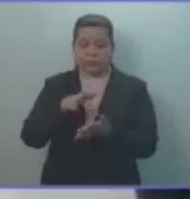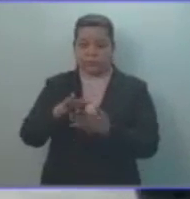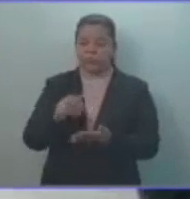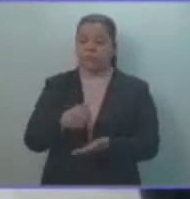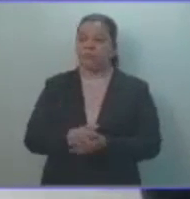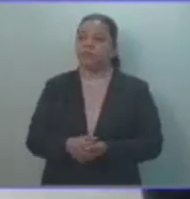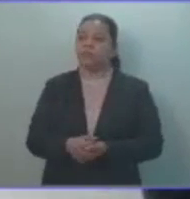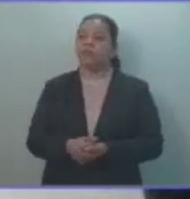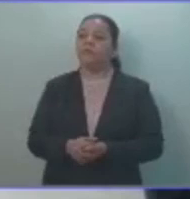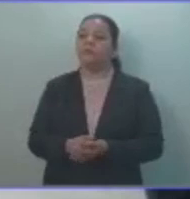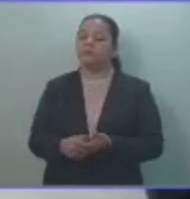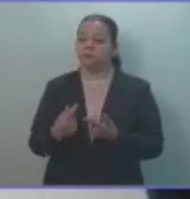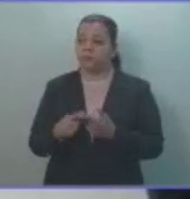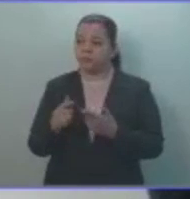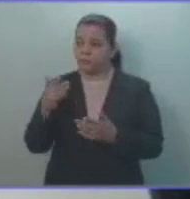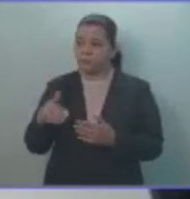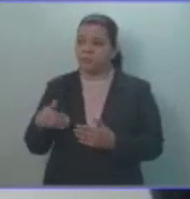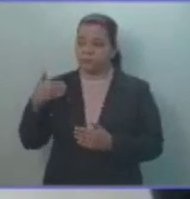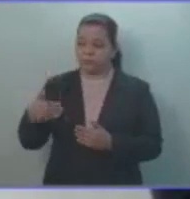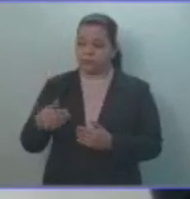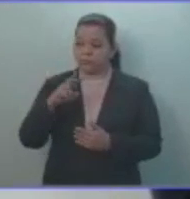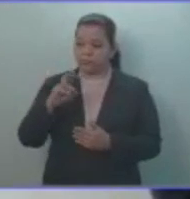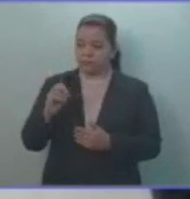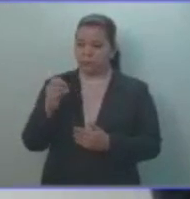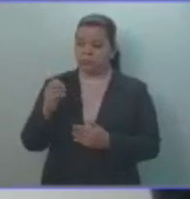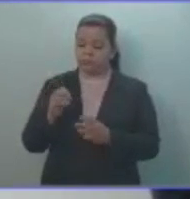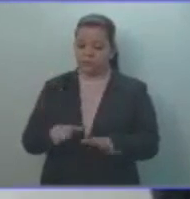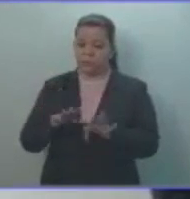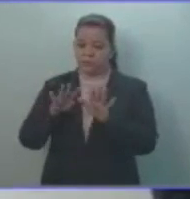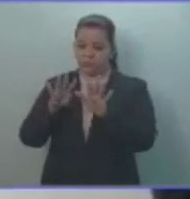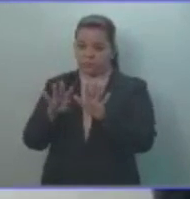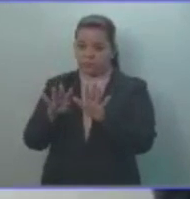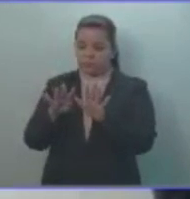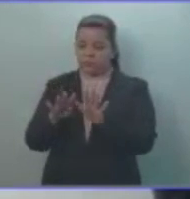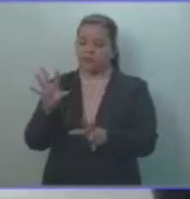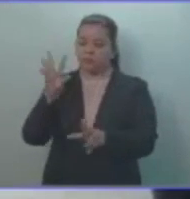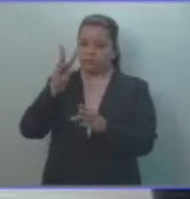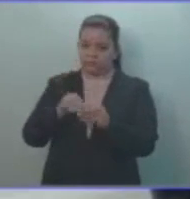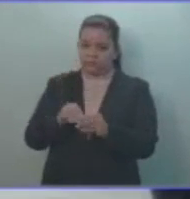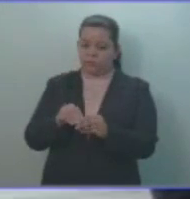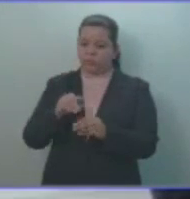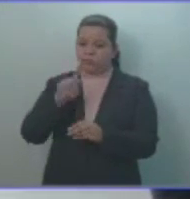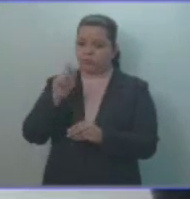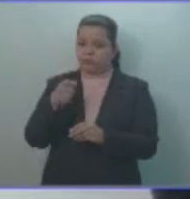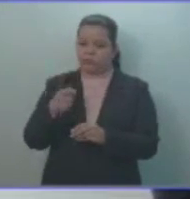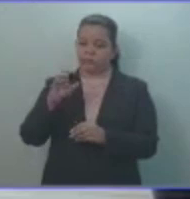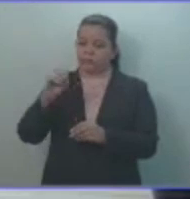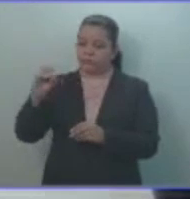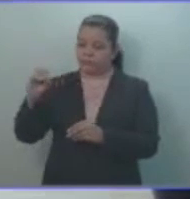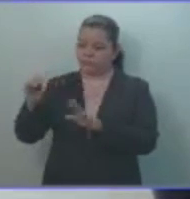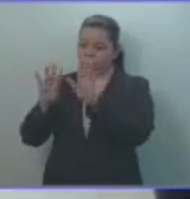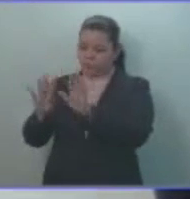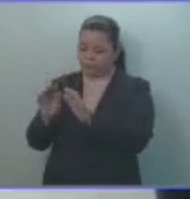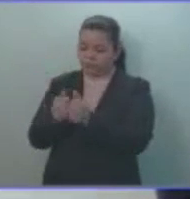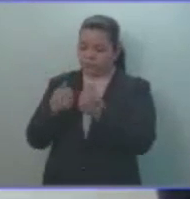público no financiero para el ejercicio fiscal 2019 ascenderá a 1.009